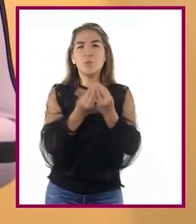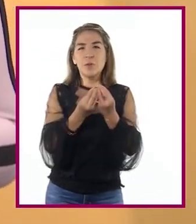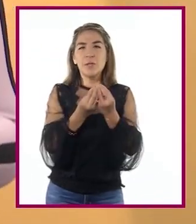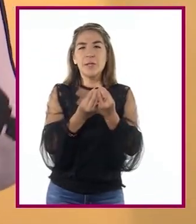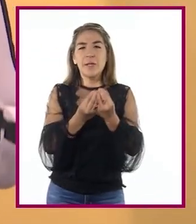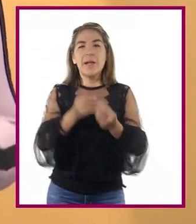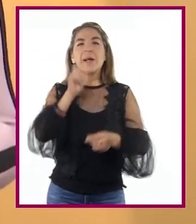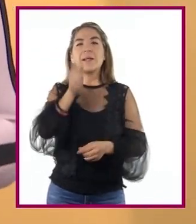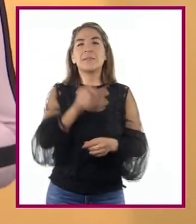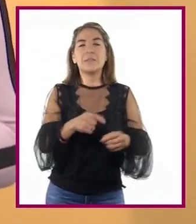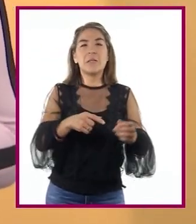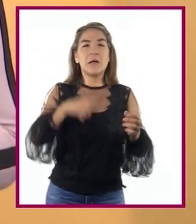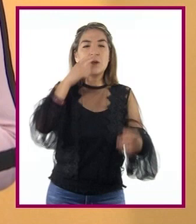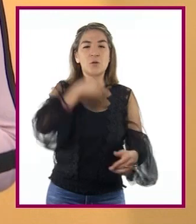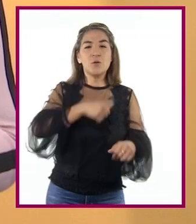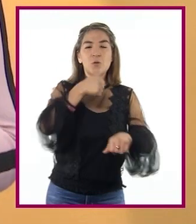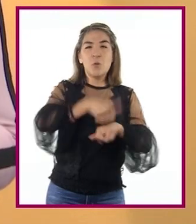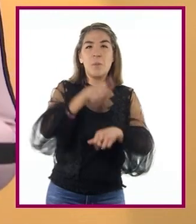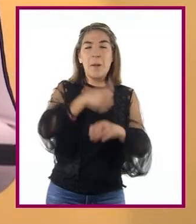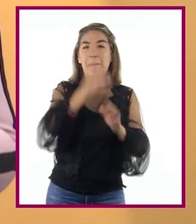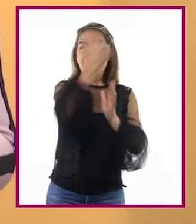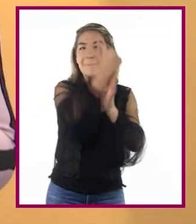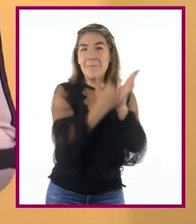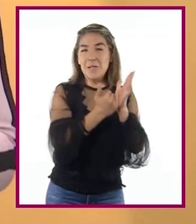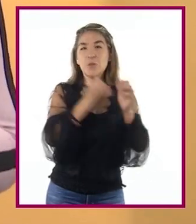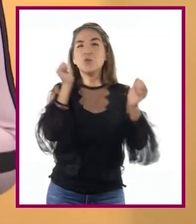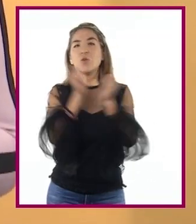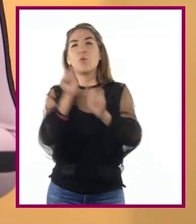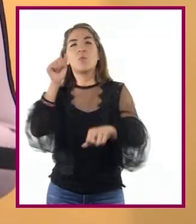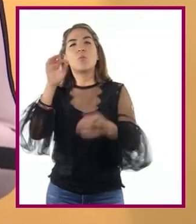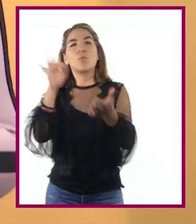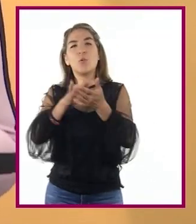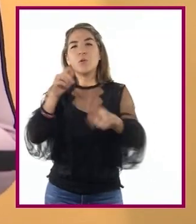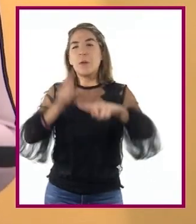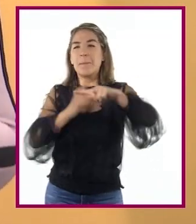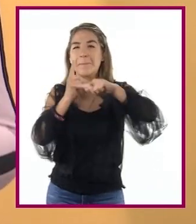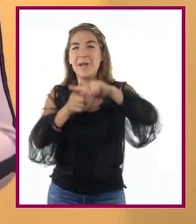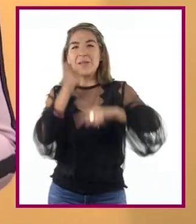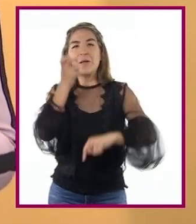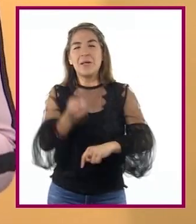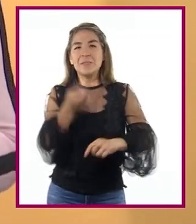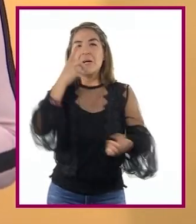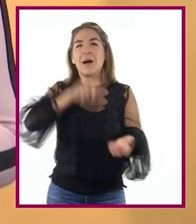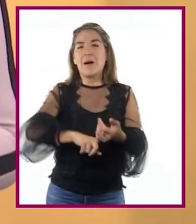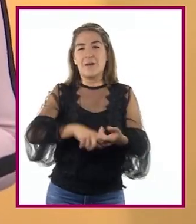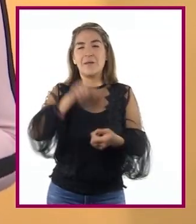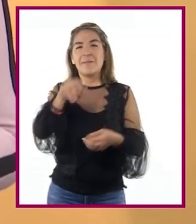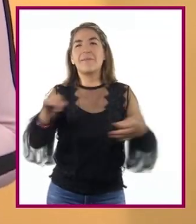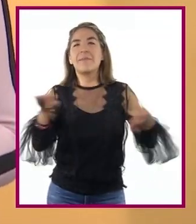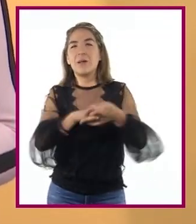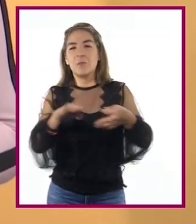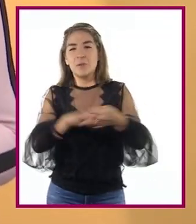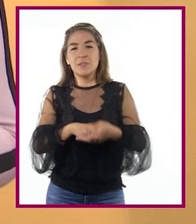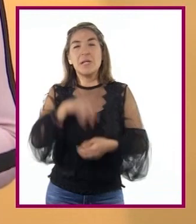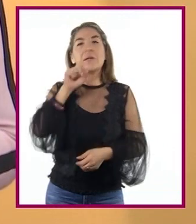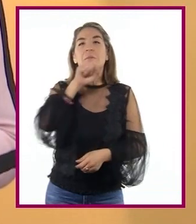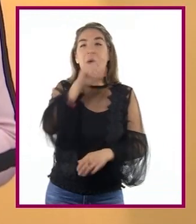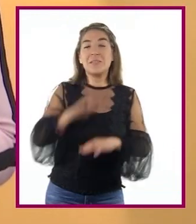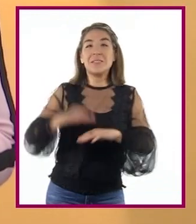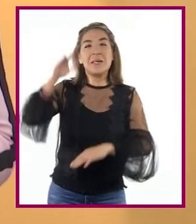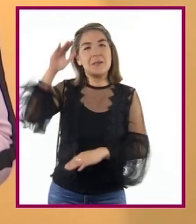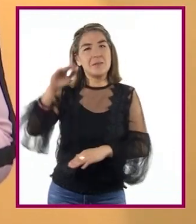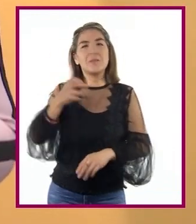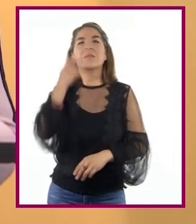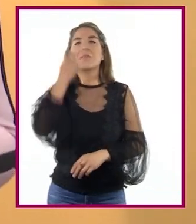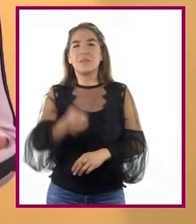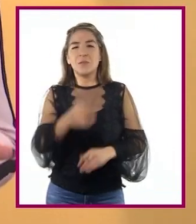el límite inferior de la primera barra con el punto medio que representa su frecuencia y el límite superior de la